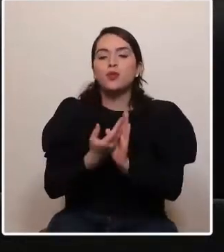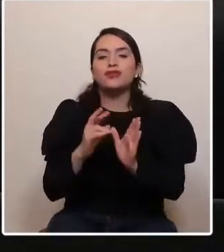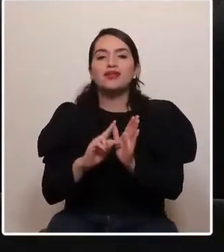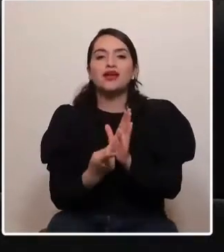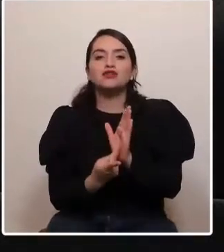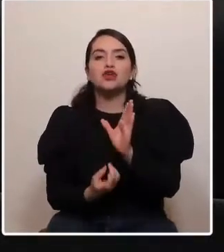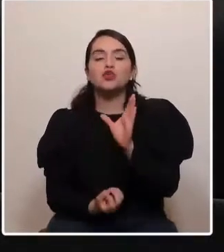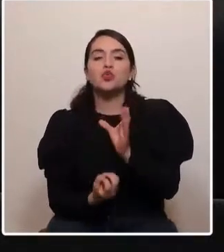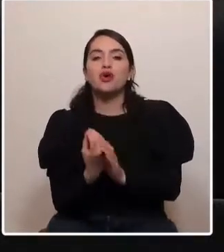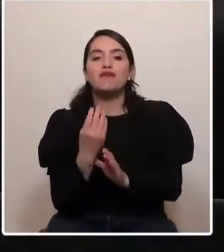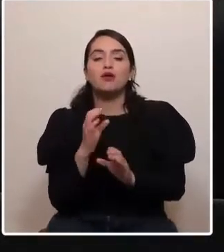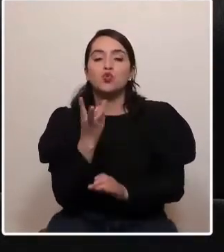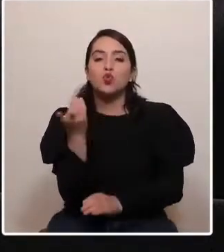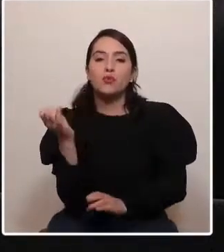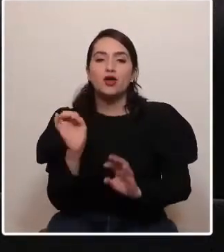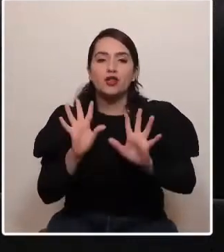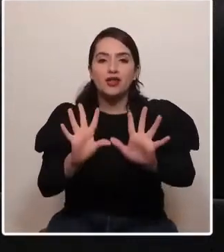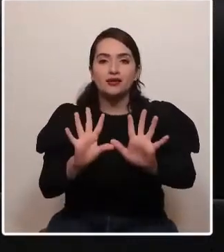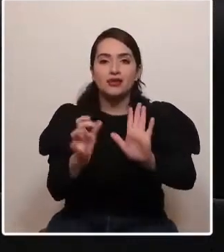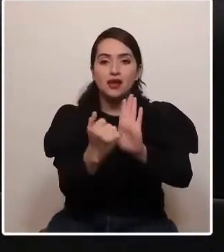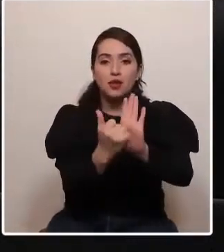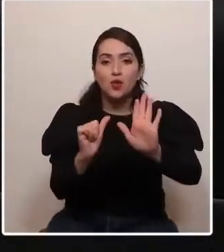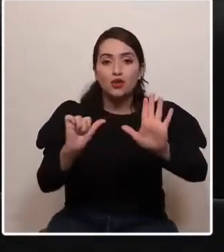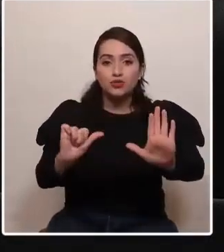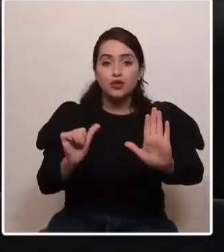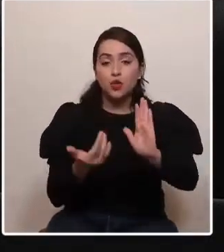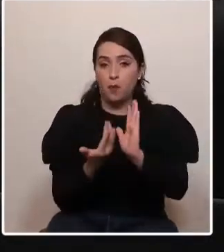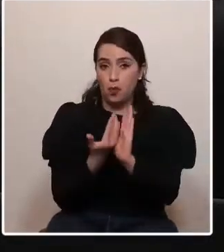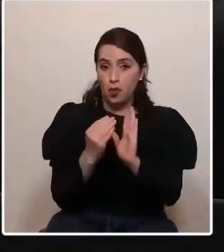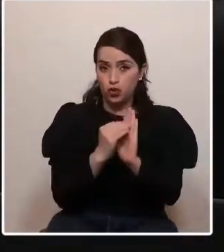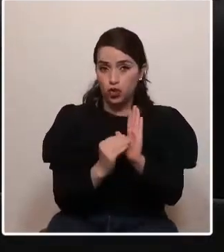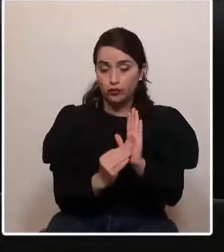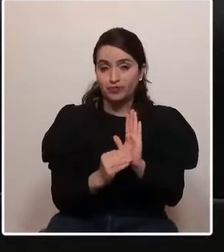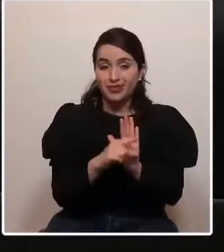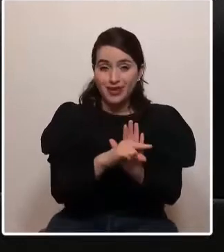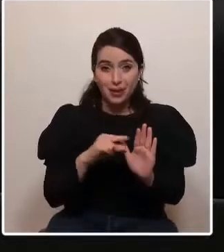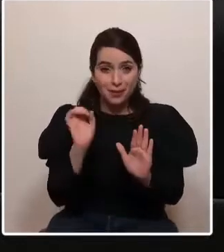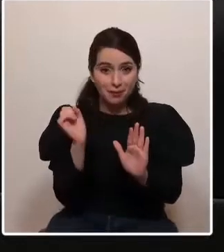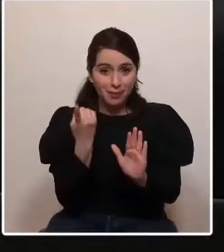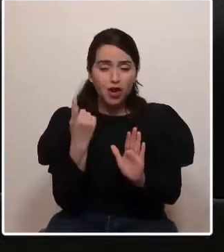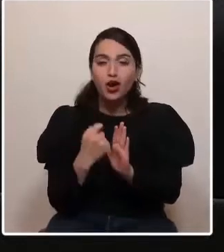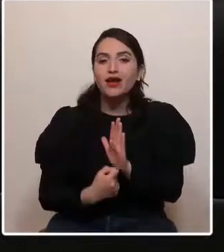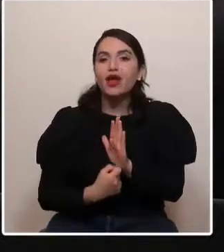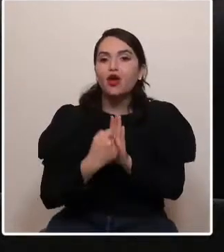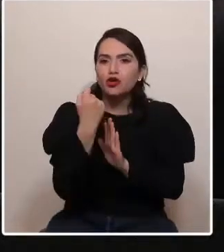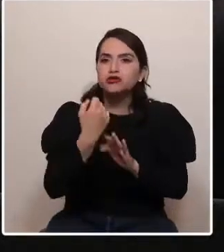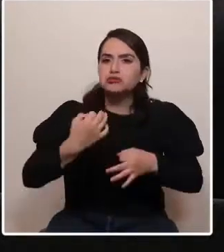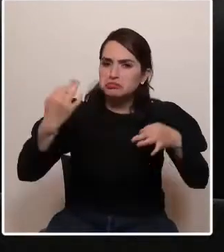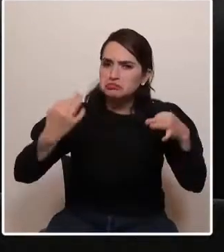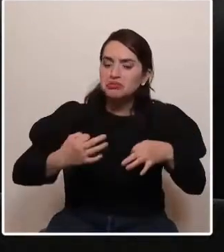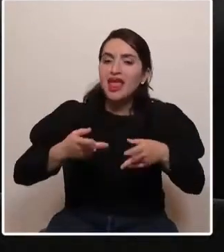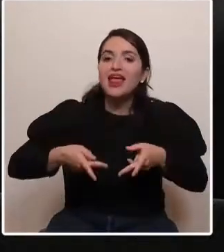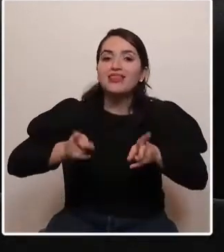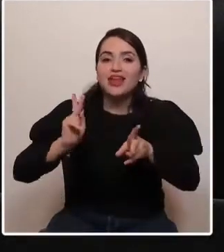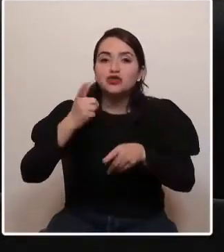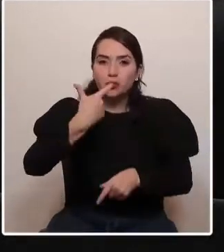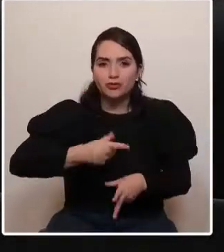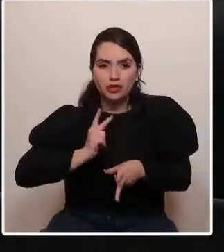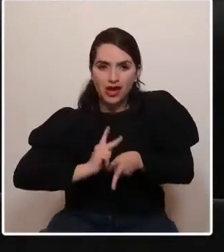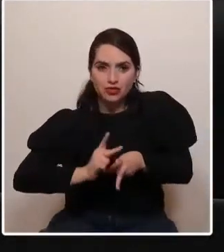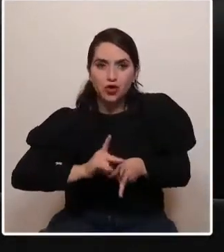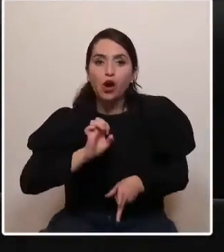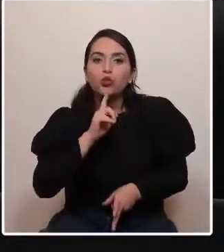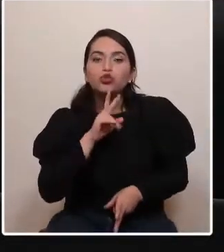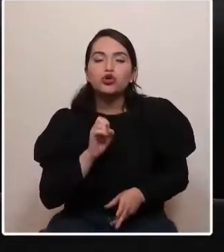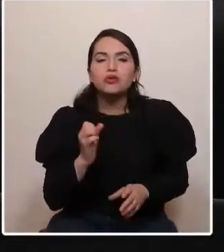10. En cuanto al artículo 6 propuesto, quiero destacar que el inciso primero reconoce adecuadamente los derechos de autor sobre obras intelectuales,